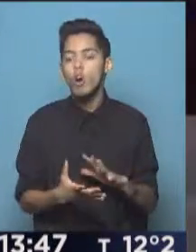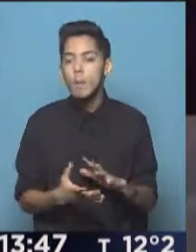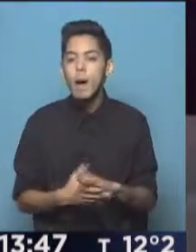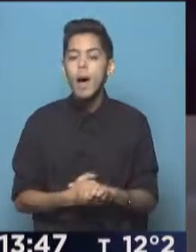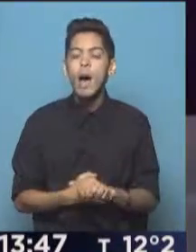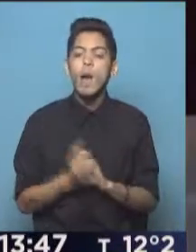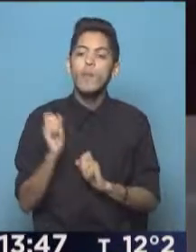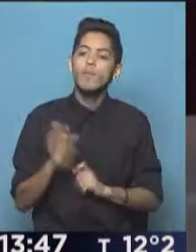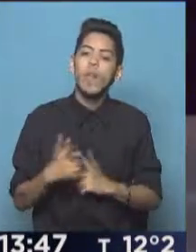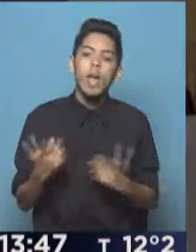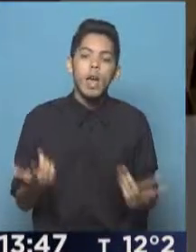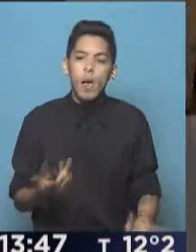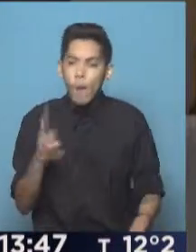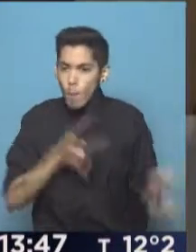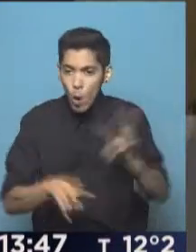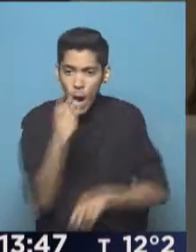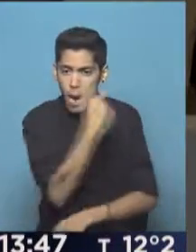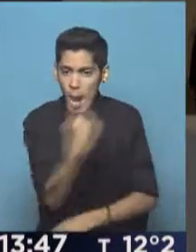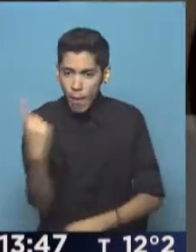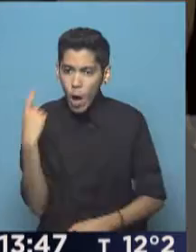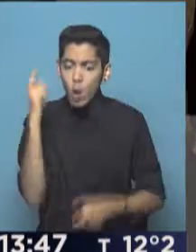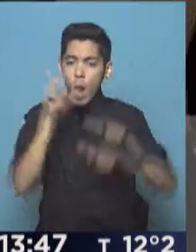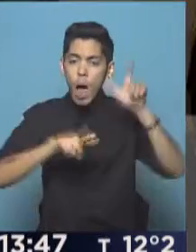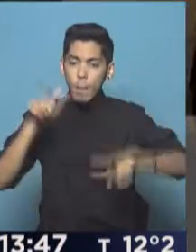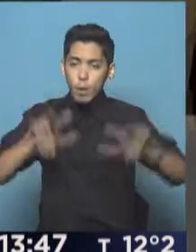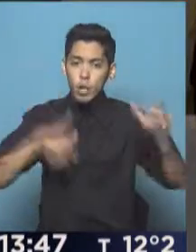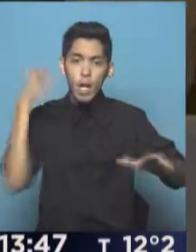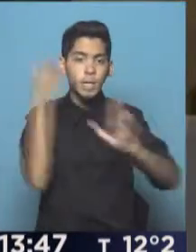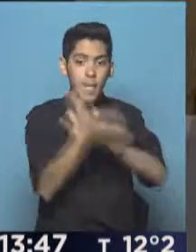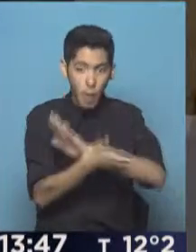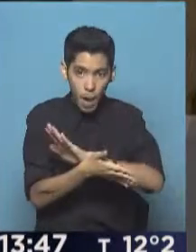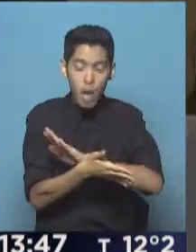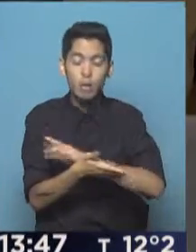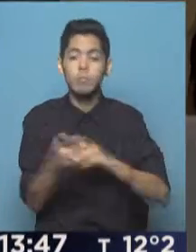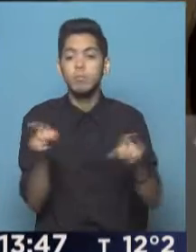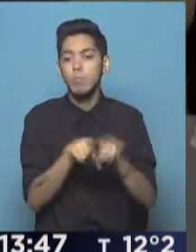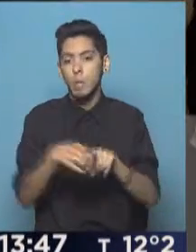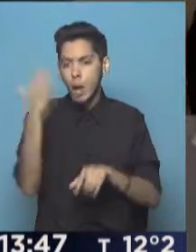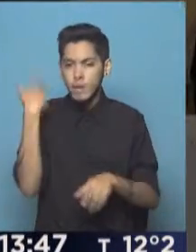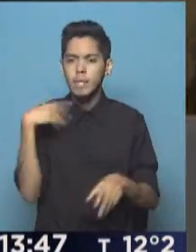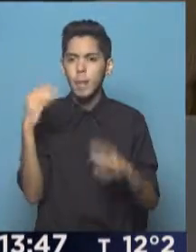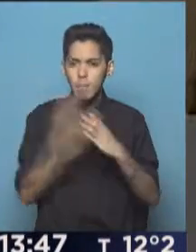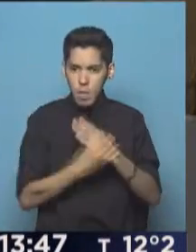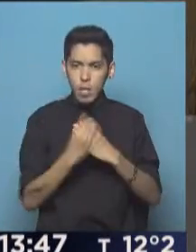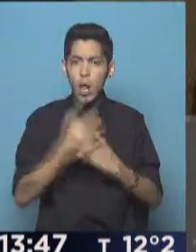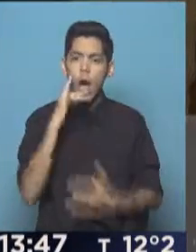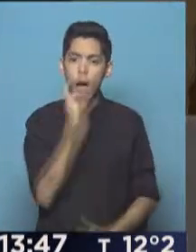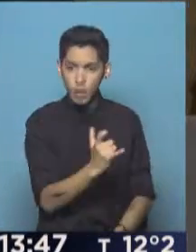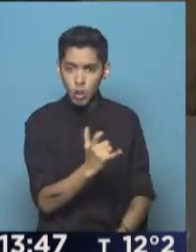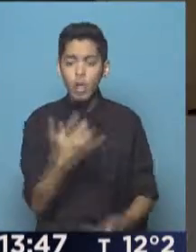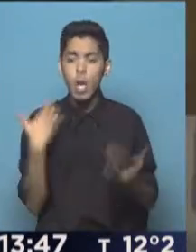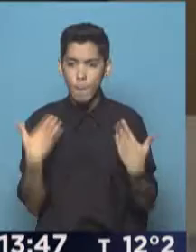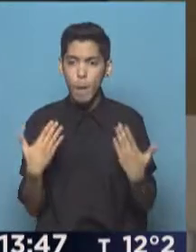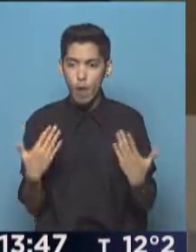de buscar a cada una de las personas que están prófugas. En este caso, el mismo ministerio había avisado que